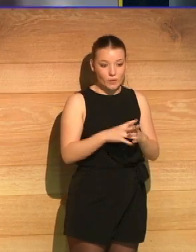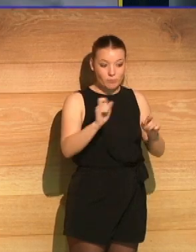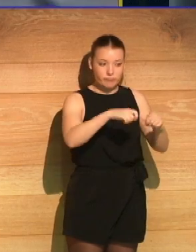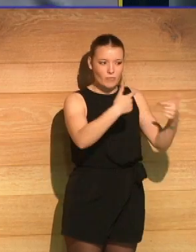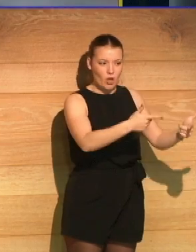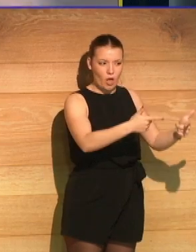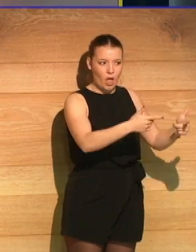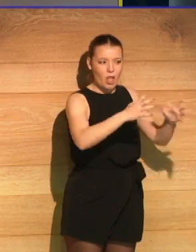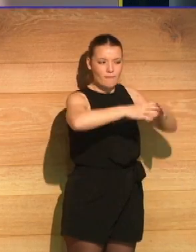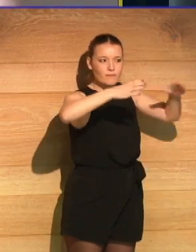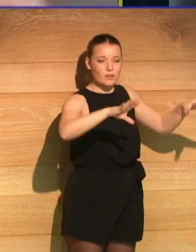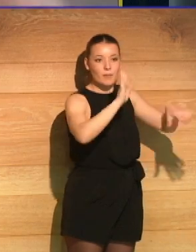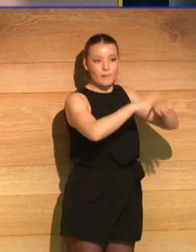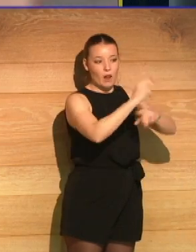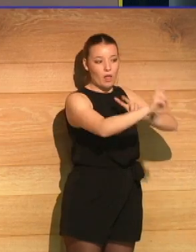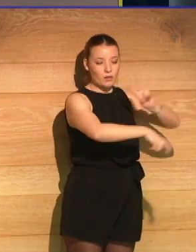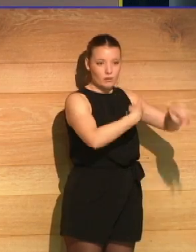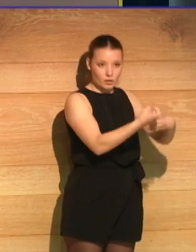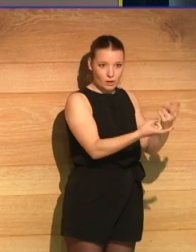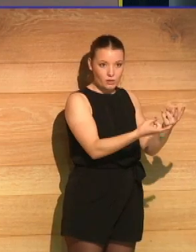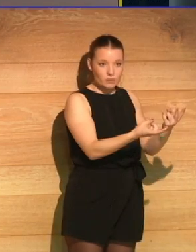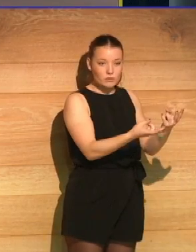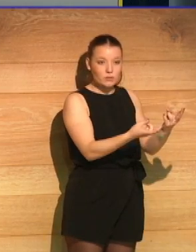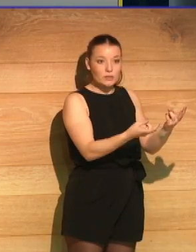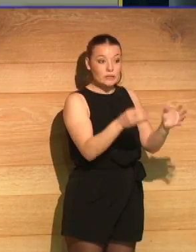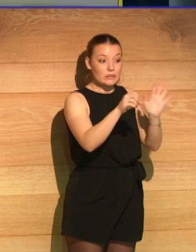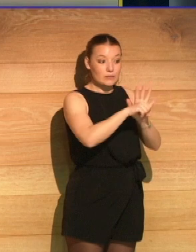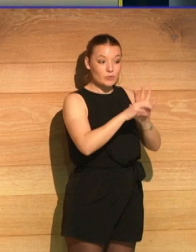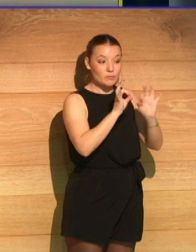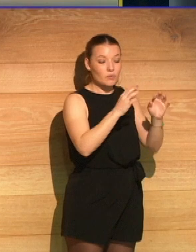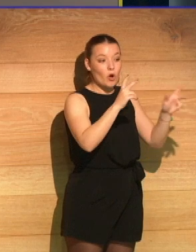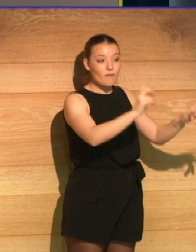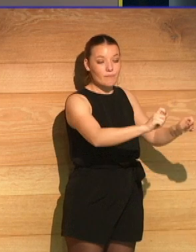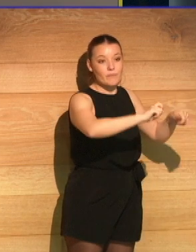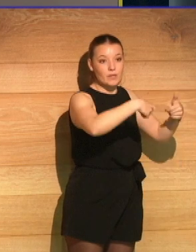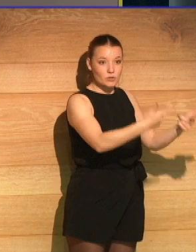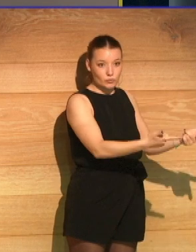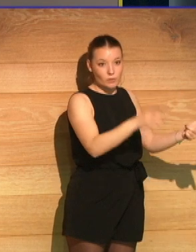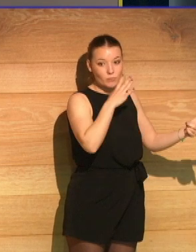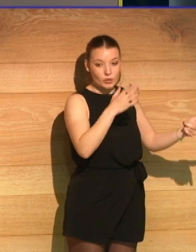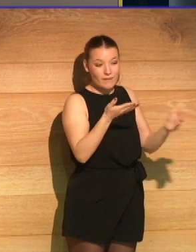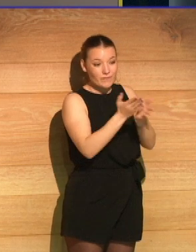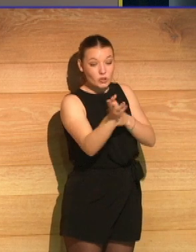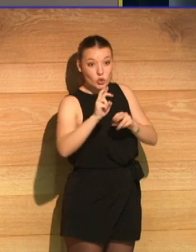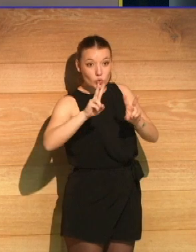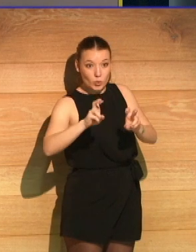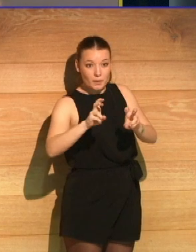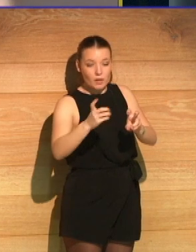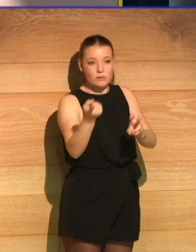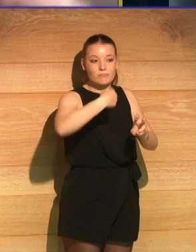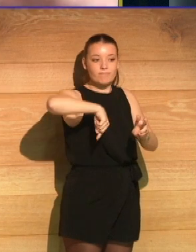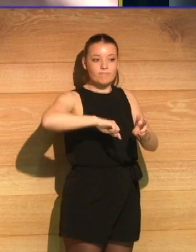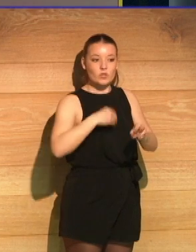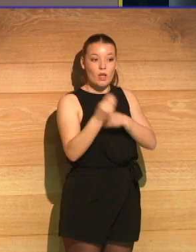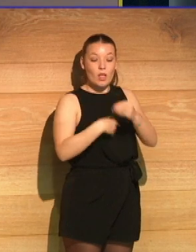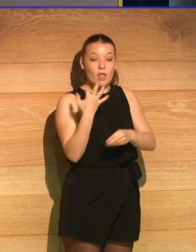todo eso. Entonces también el símbolo de la basura, y en esta nueva versión pusimos la